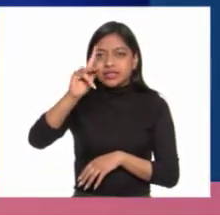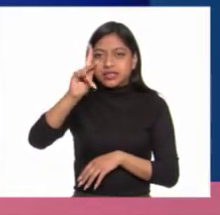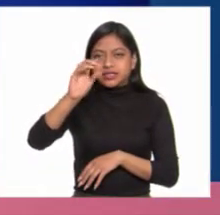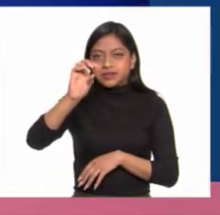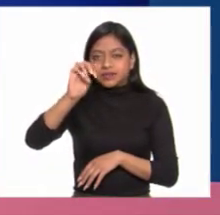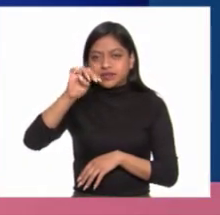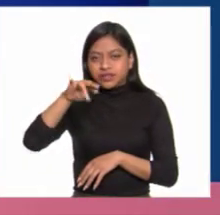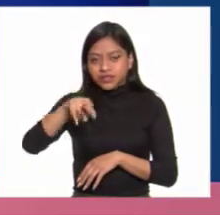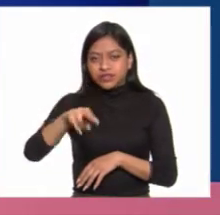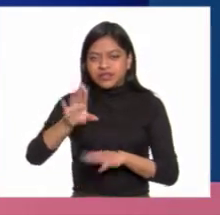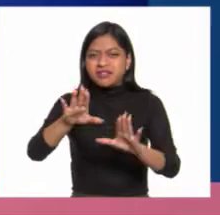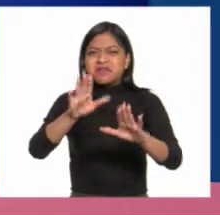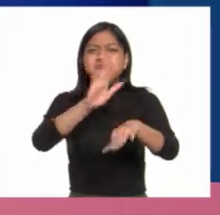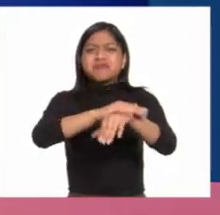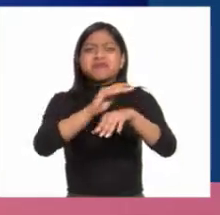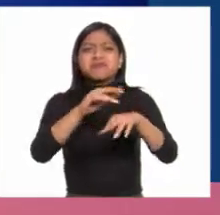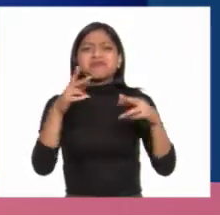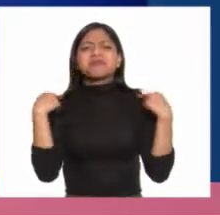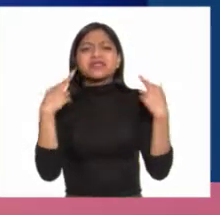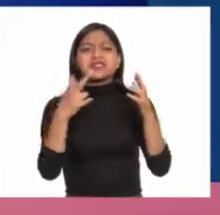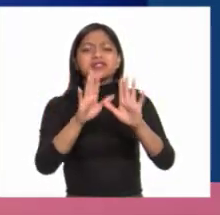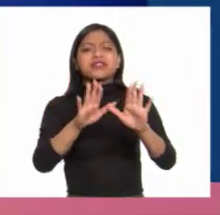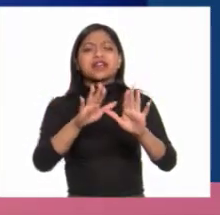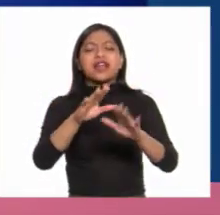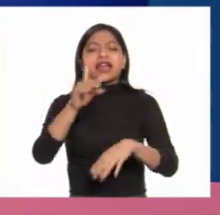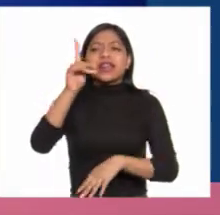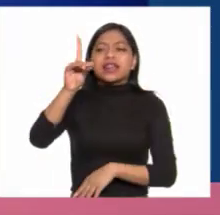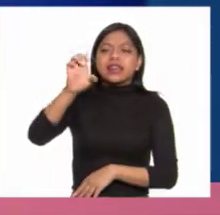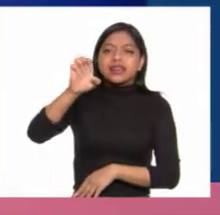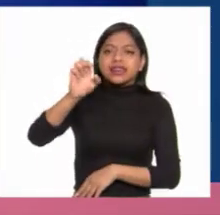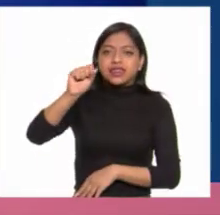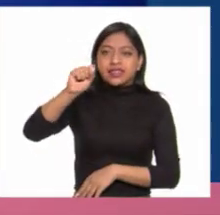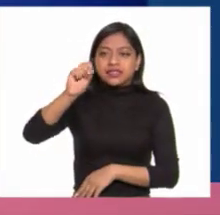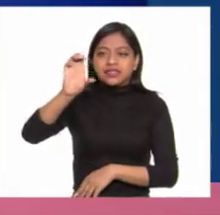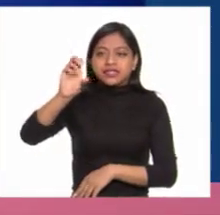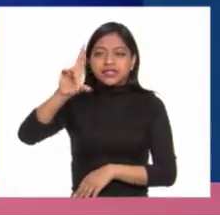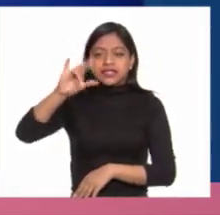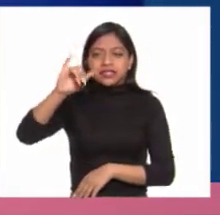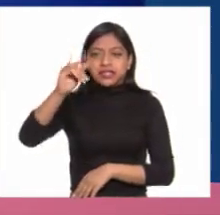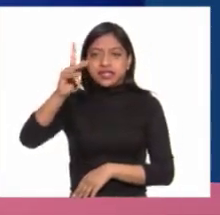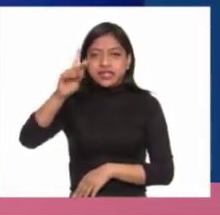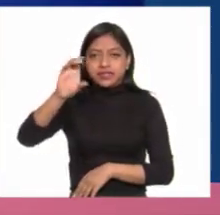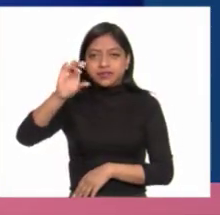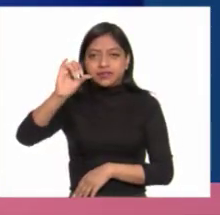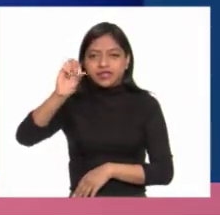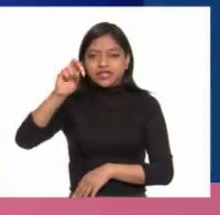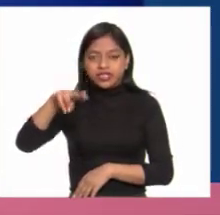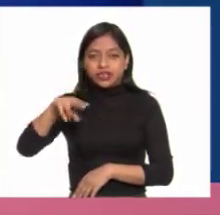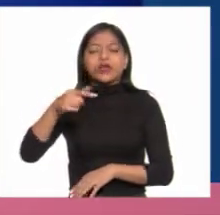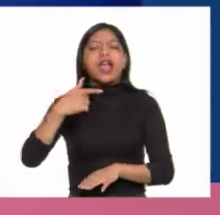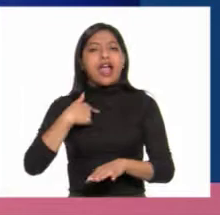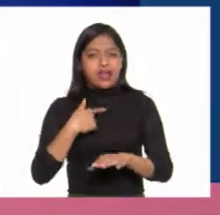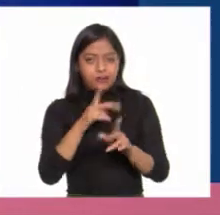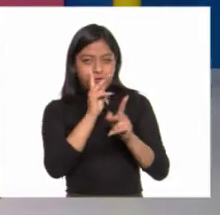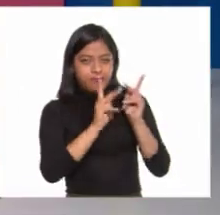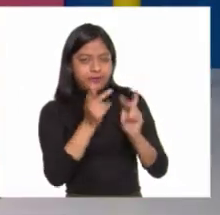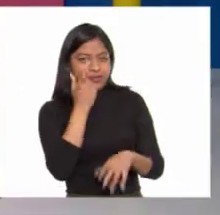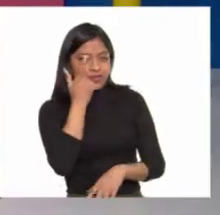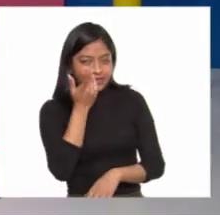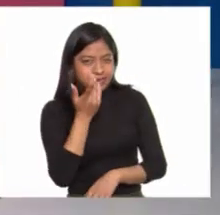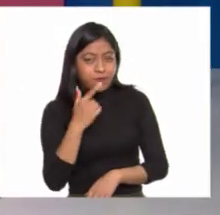¡Profesor! Hablando de descripciones, déjeme contarle que el fin de semana jugué con mi familia un